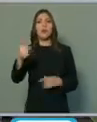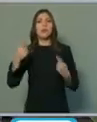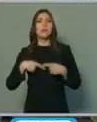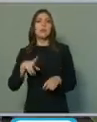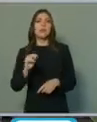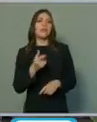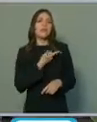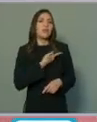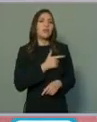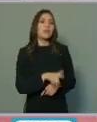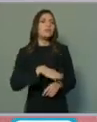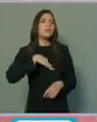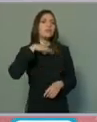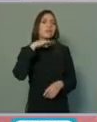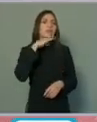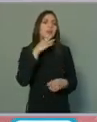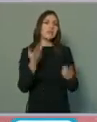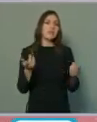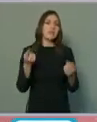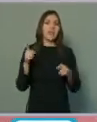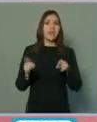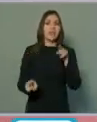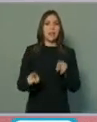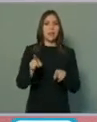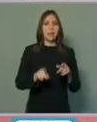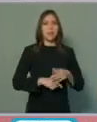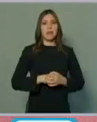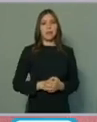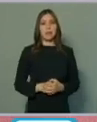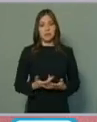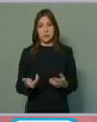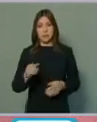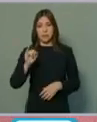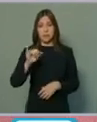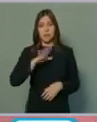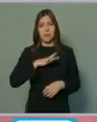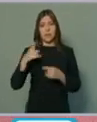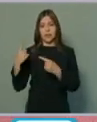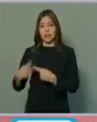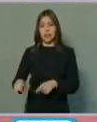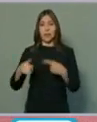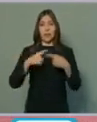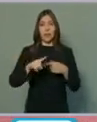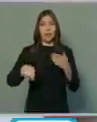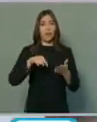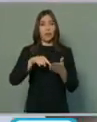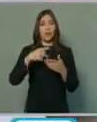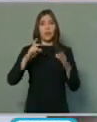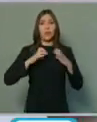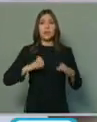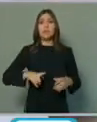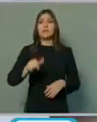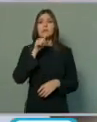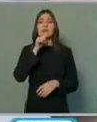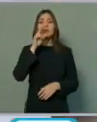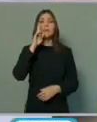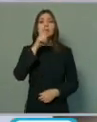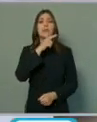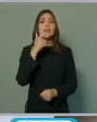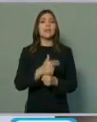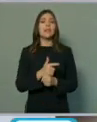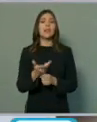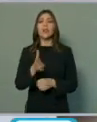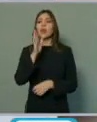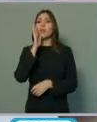persona no. Claro. Exacto, y mira, hay obviamente zonas erógenas que tal vez estén ahí que tú no hayas podido descubrir porque son